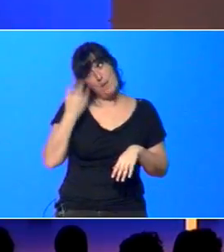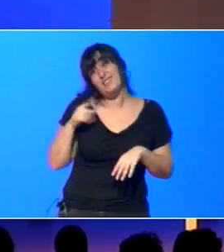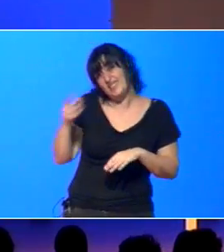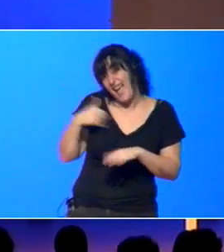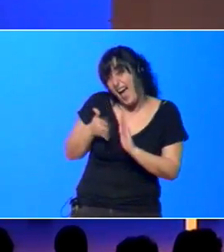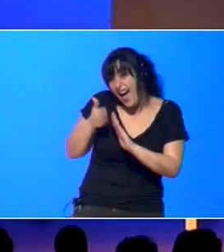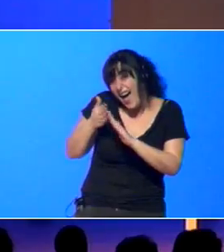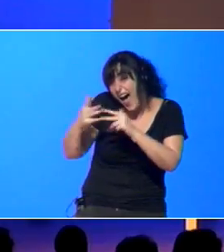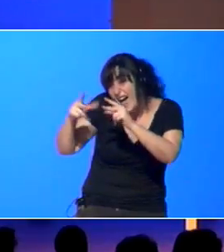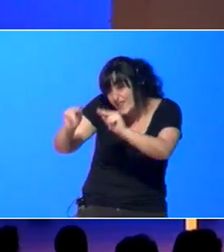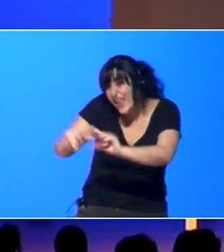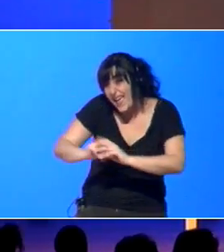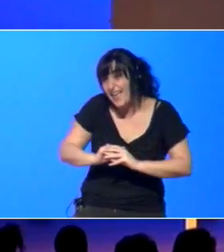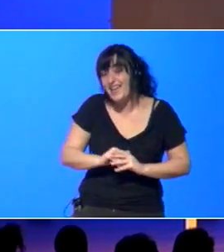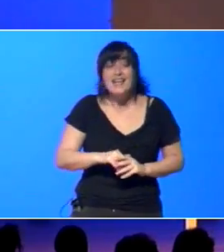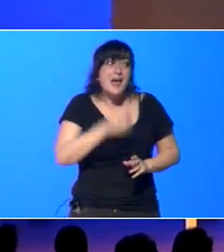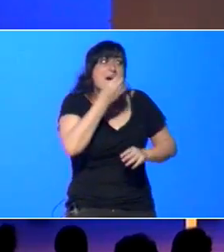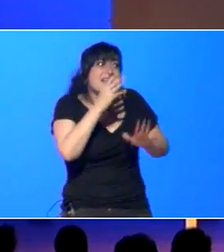Bueno, pues redondeo.